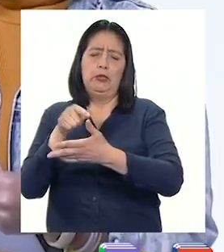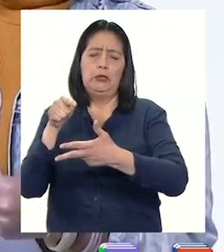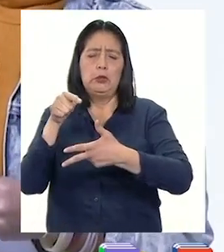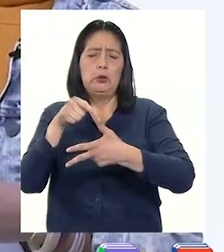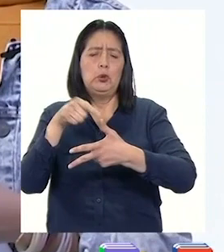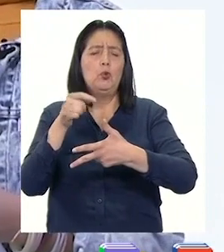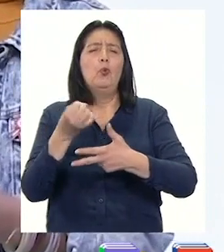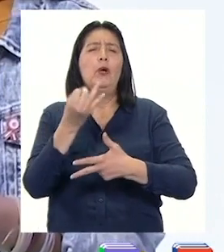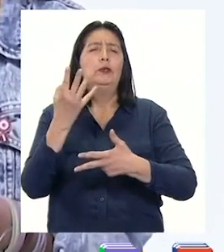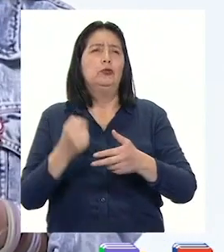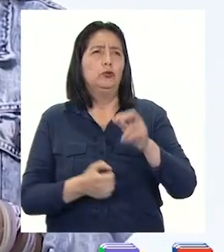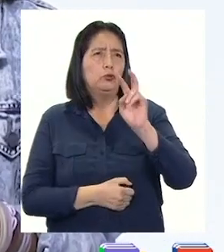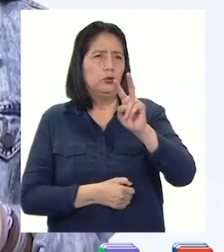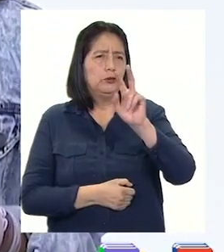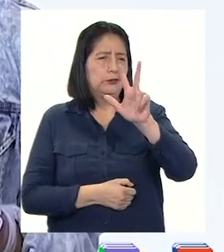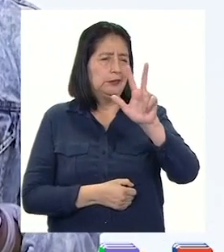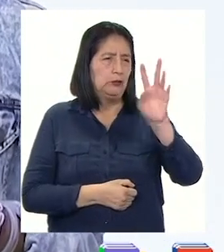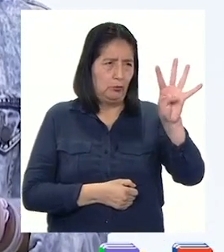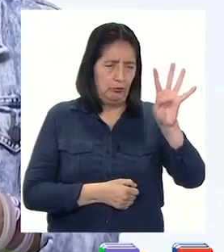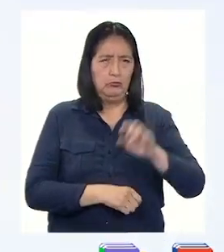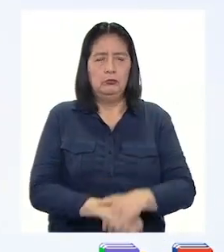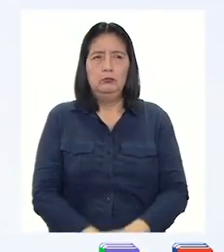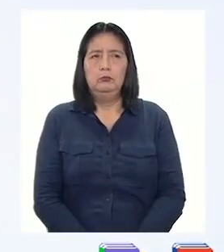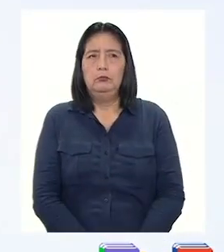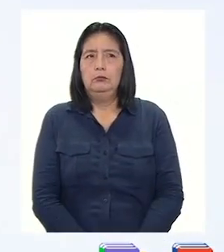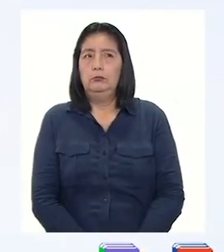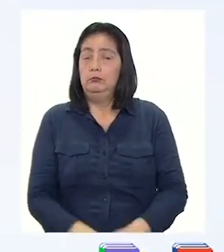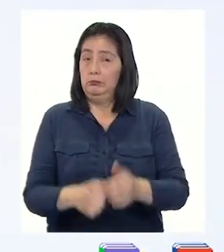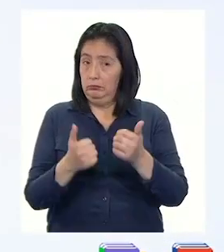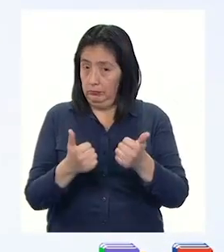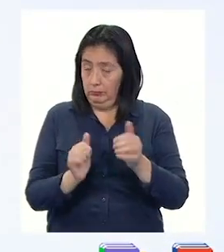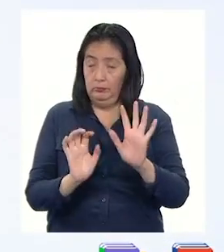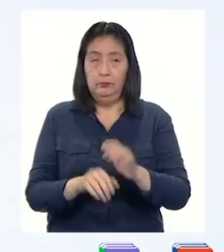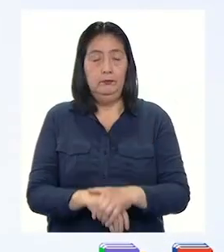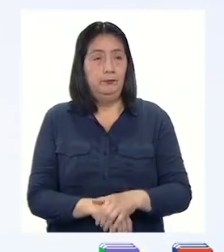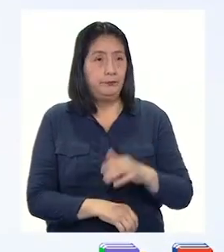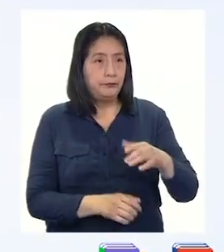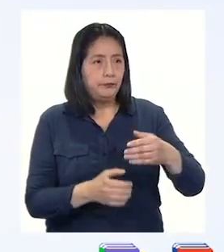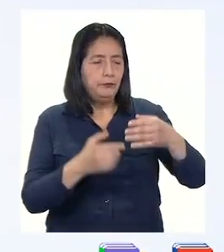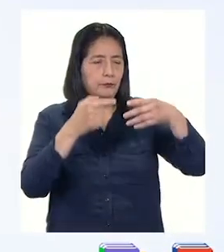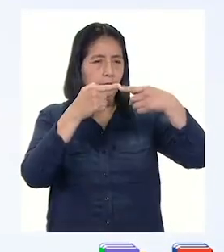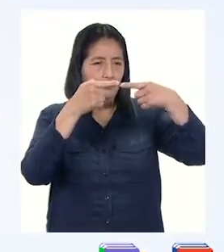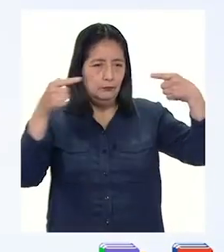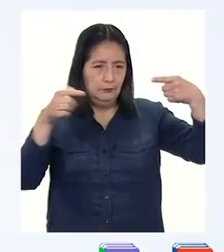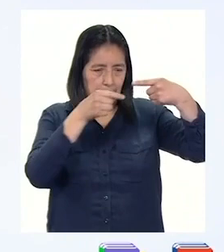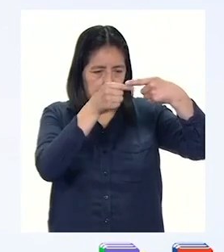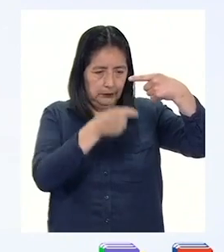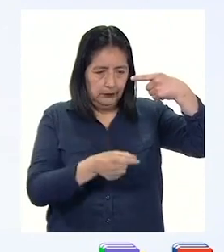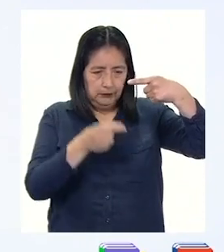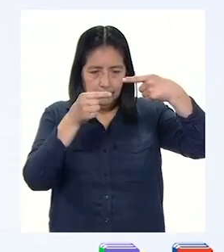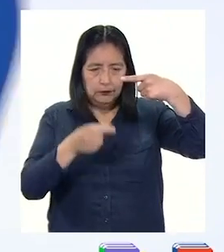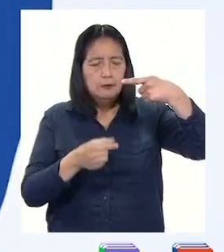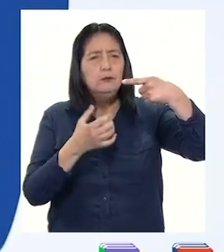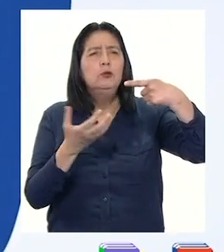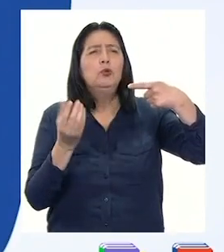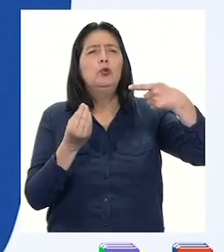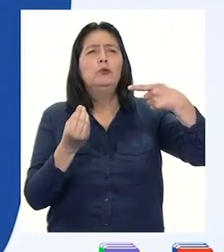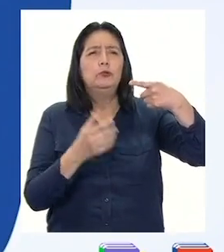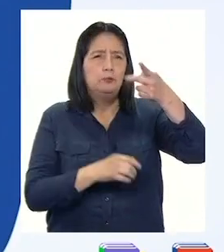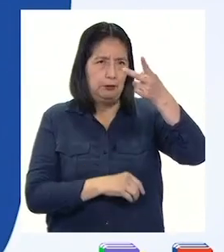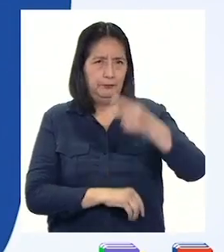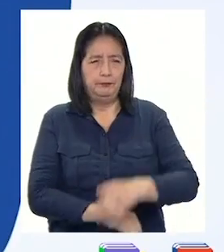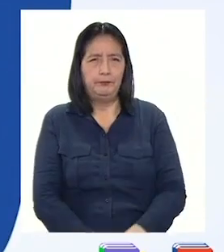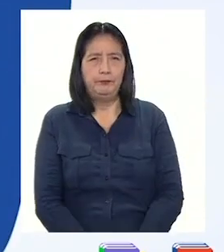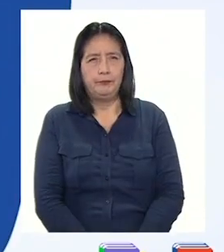Se cosecharon 234 sacos. Pues bien, en el quipu se registraría este número del siguiente